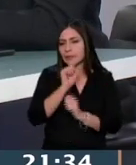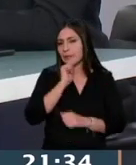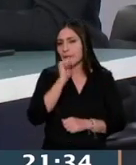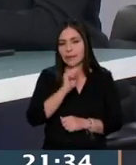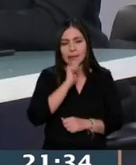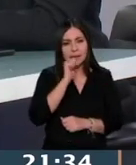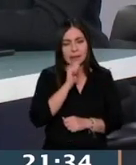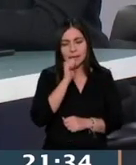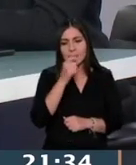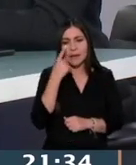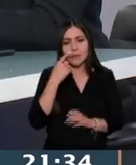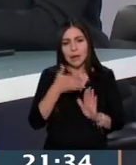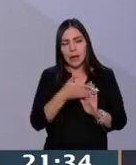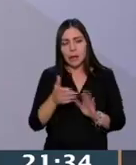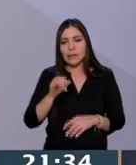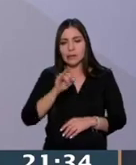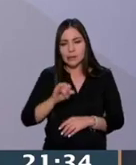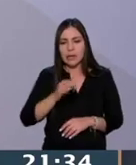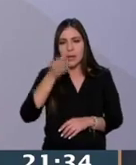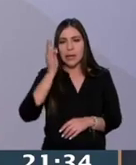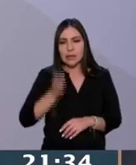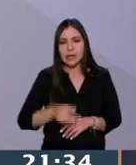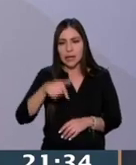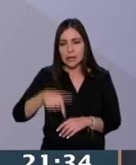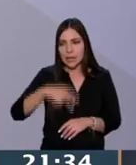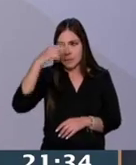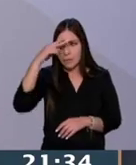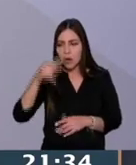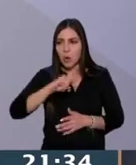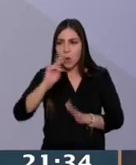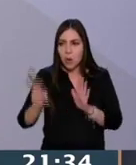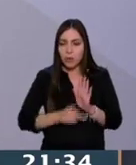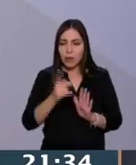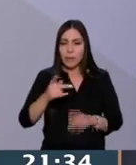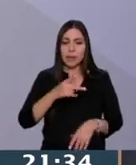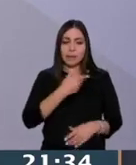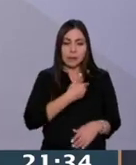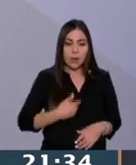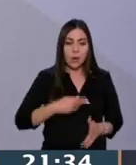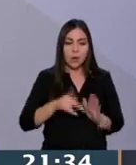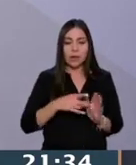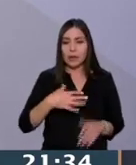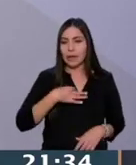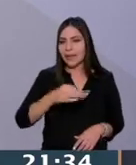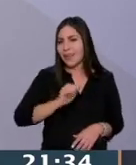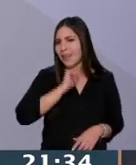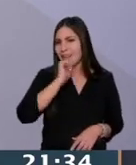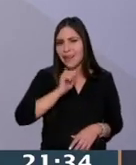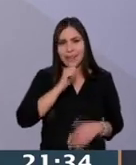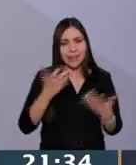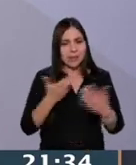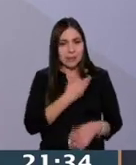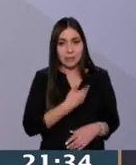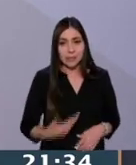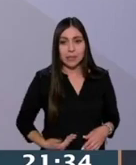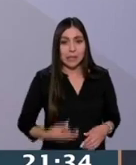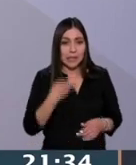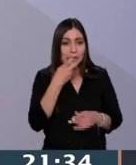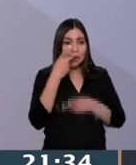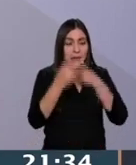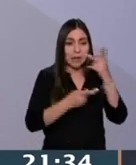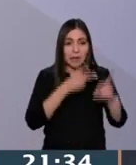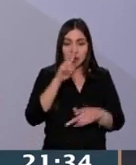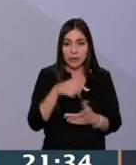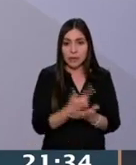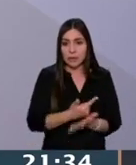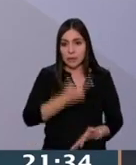para que se pueda permitir la reelección en este país. Y esto es gravísimo porque de entrada es un diario que en su